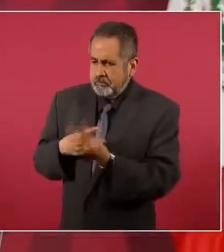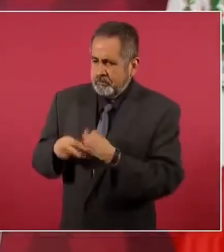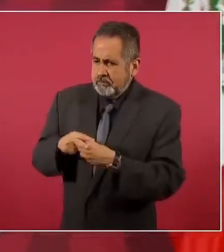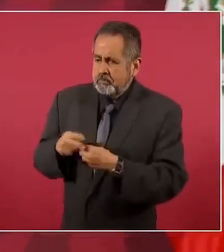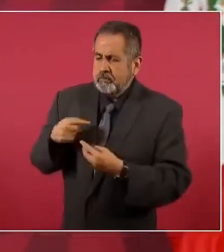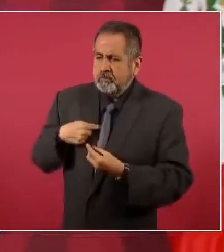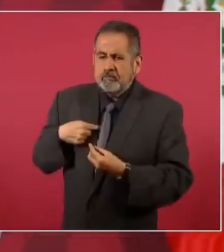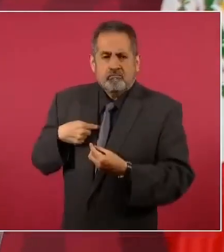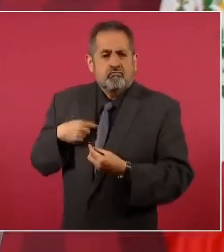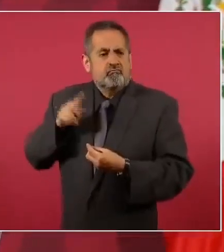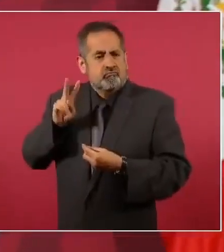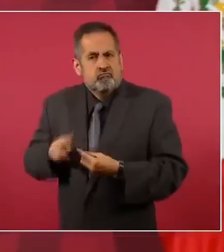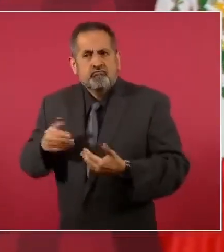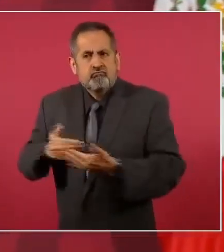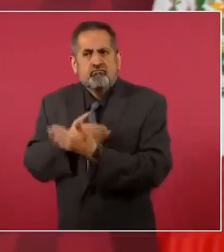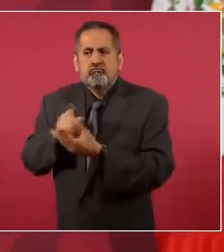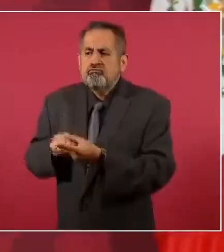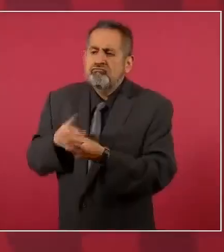y sin volvernos